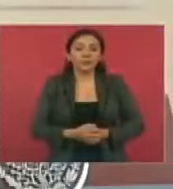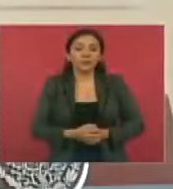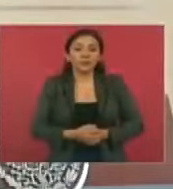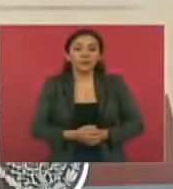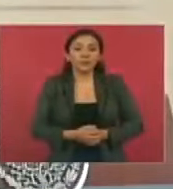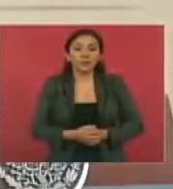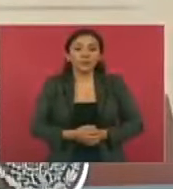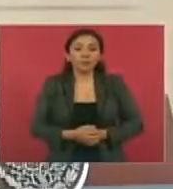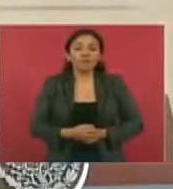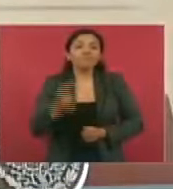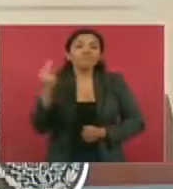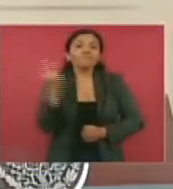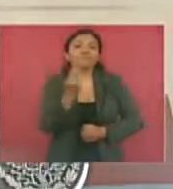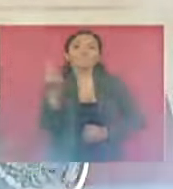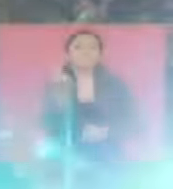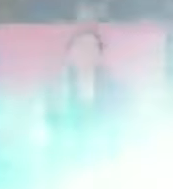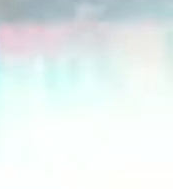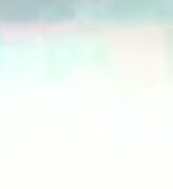para atender